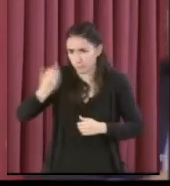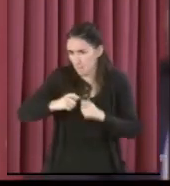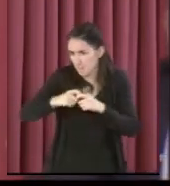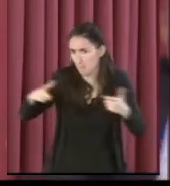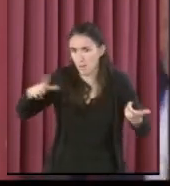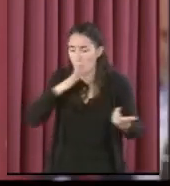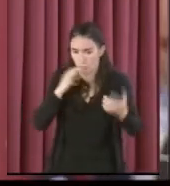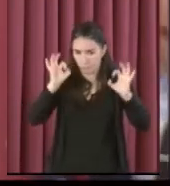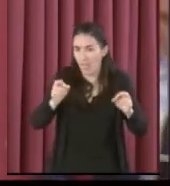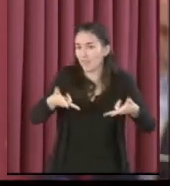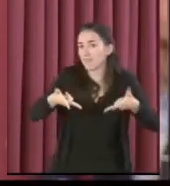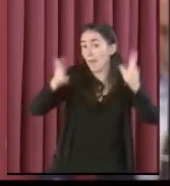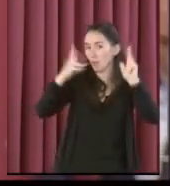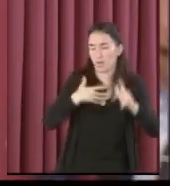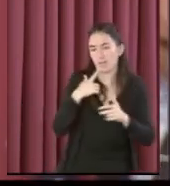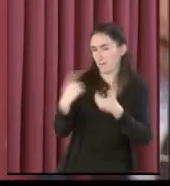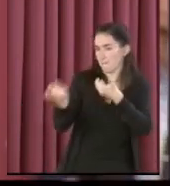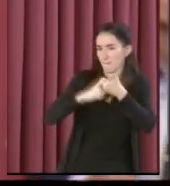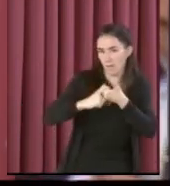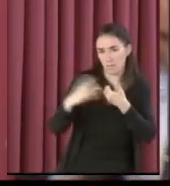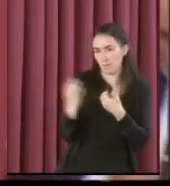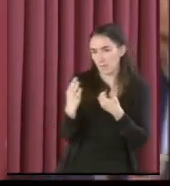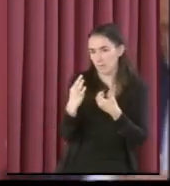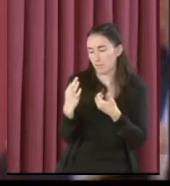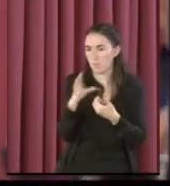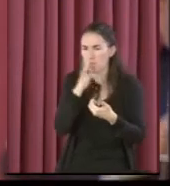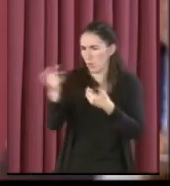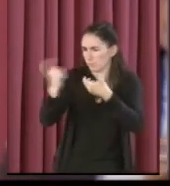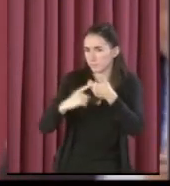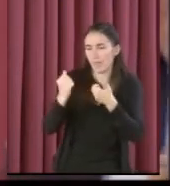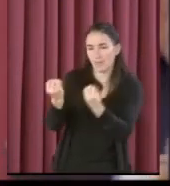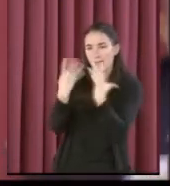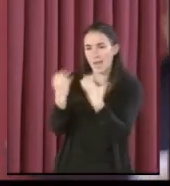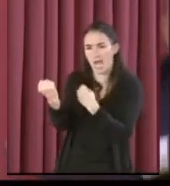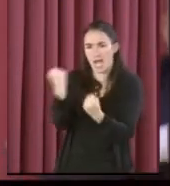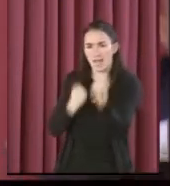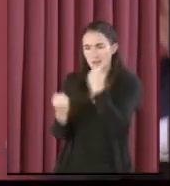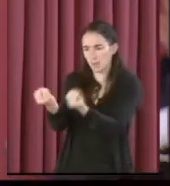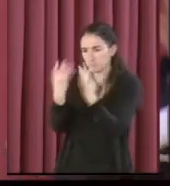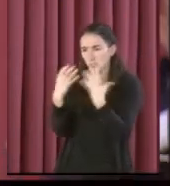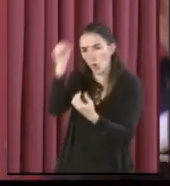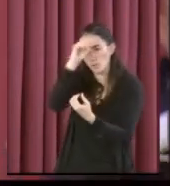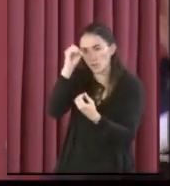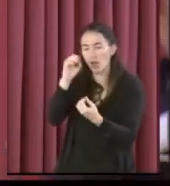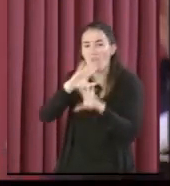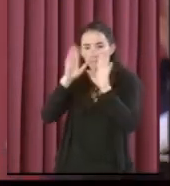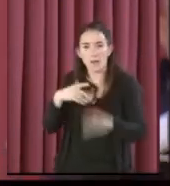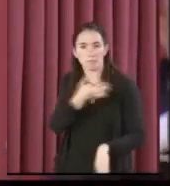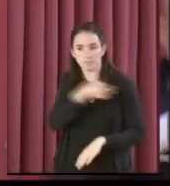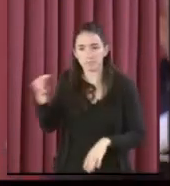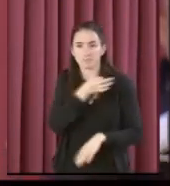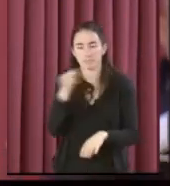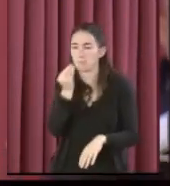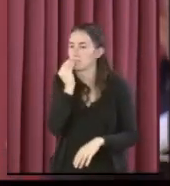enriquecedora, no solo porque es una fuente de oportunidades e innovación inagotable, sino porque además es eficaz. Particularmente en una